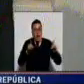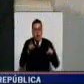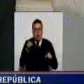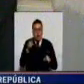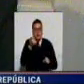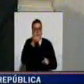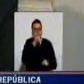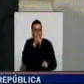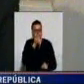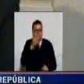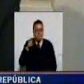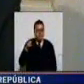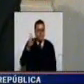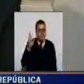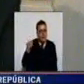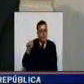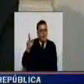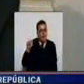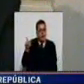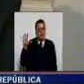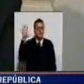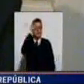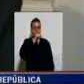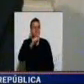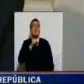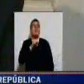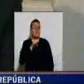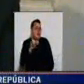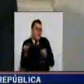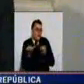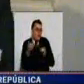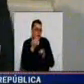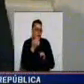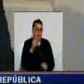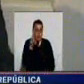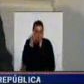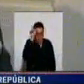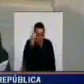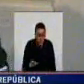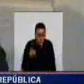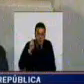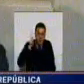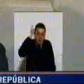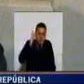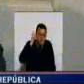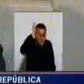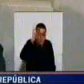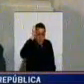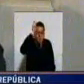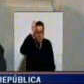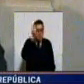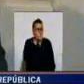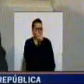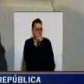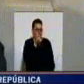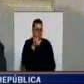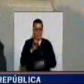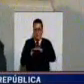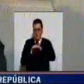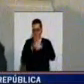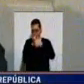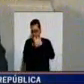vamos a mirar los indicios de la subasta de uno, a ver qué pensamos pudo haber sucedido con la subasta de uno. Primer